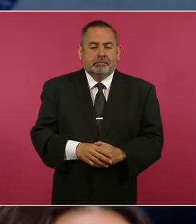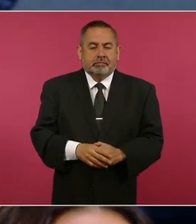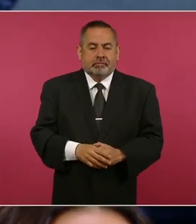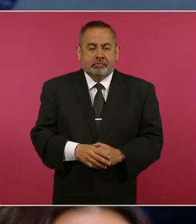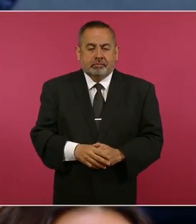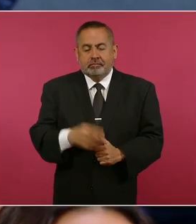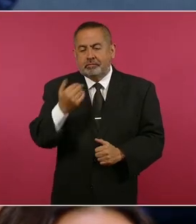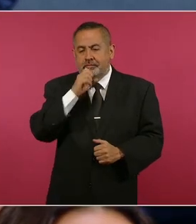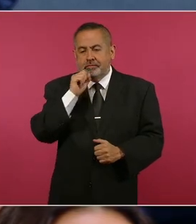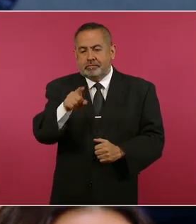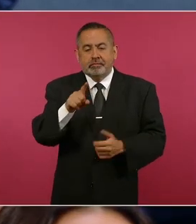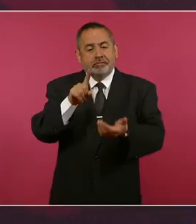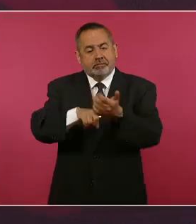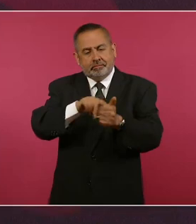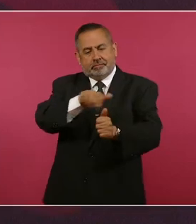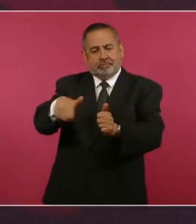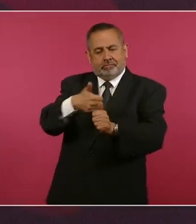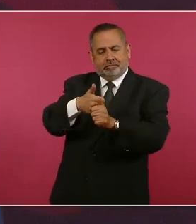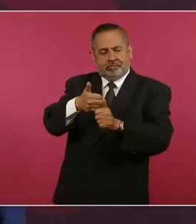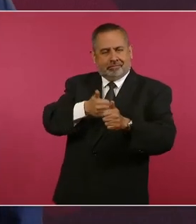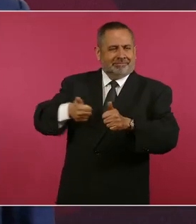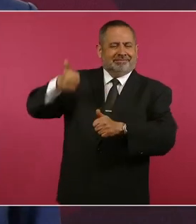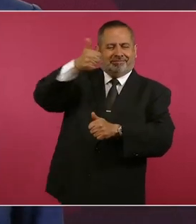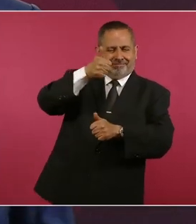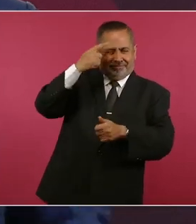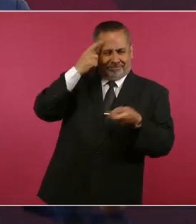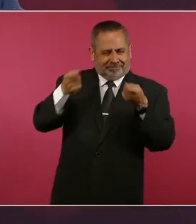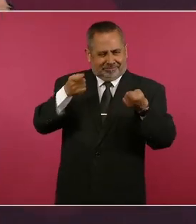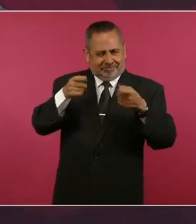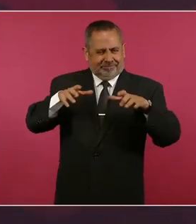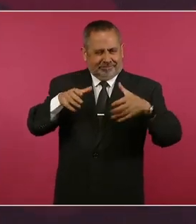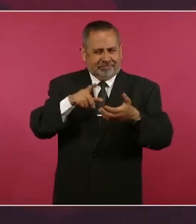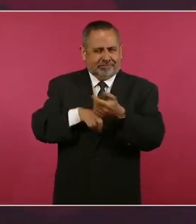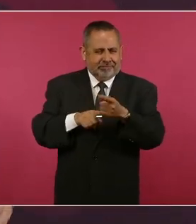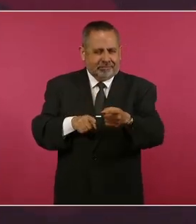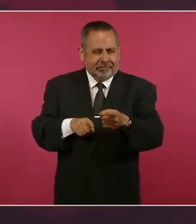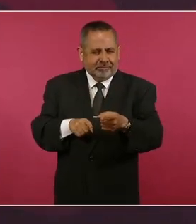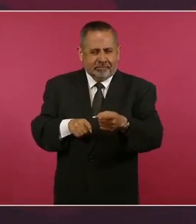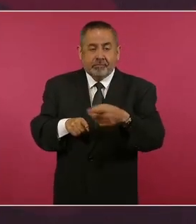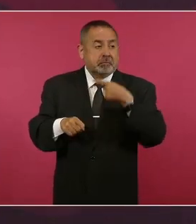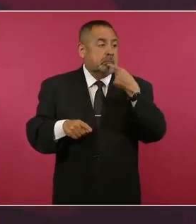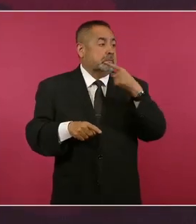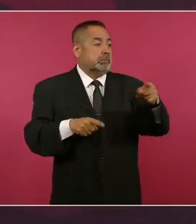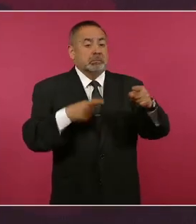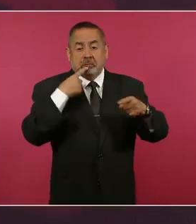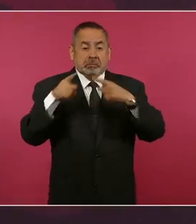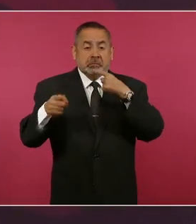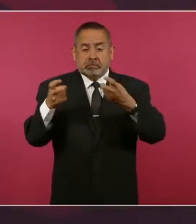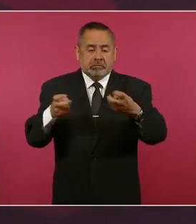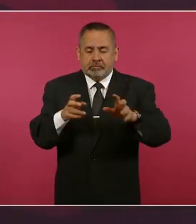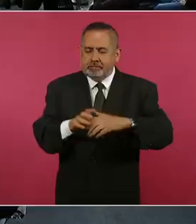y sobre todo quienes están detrás de estas denuncias